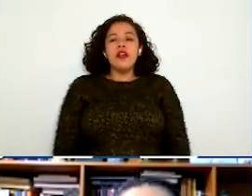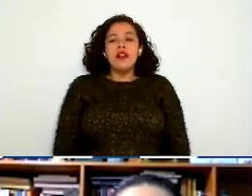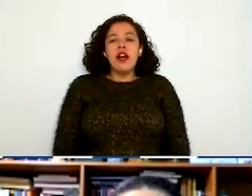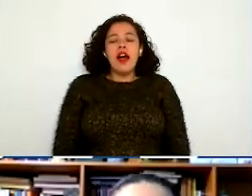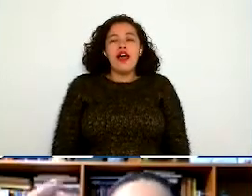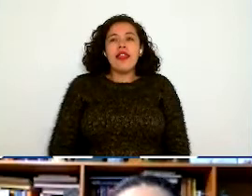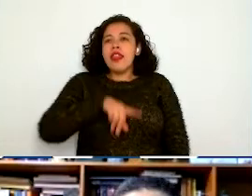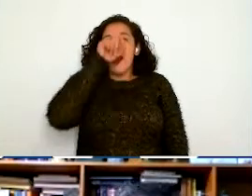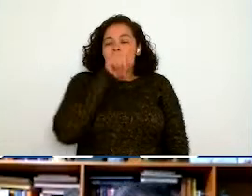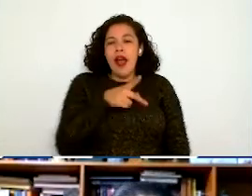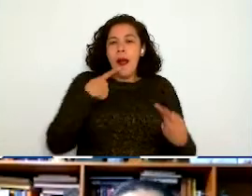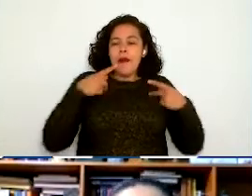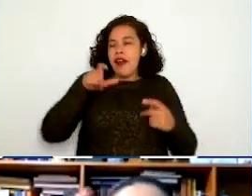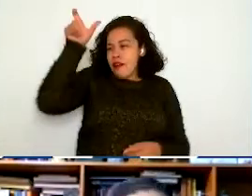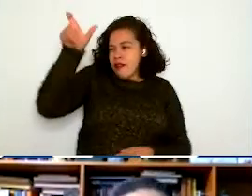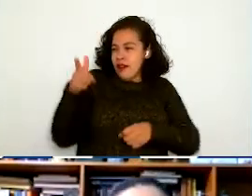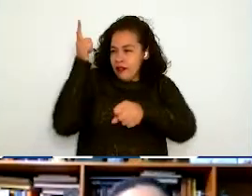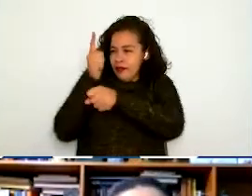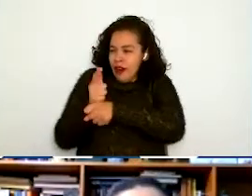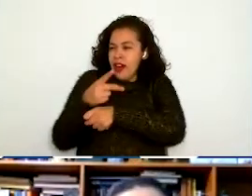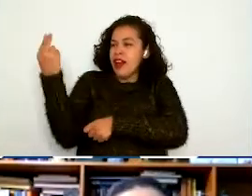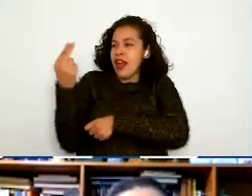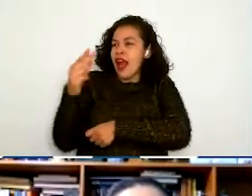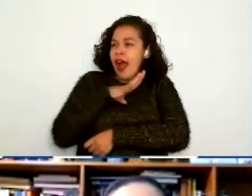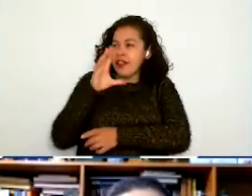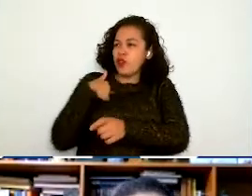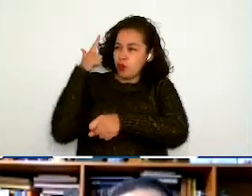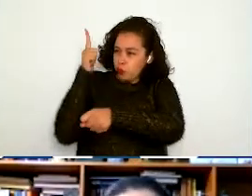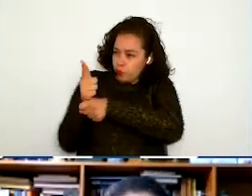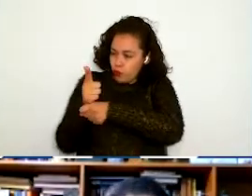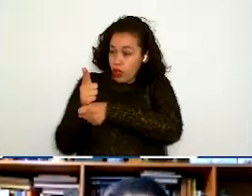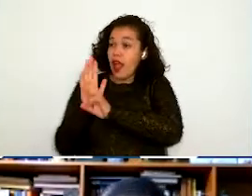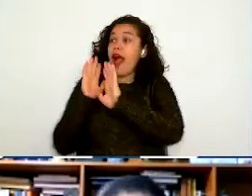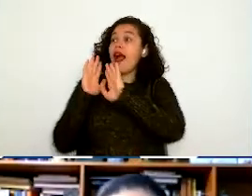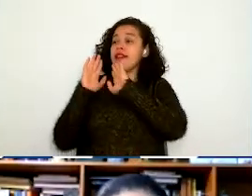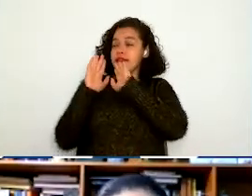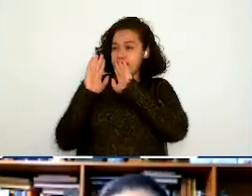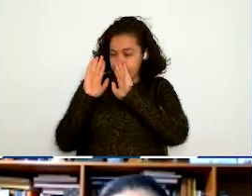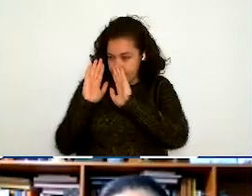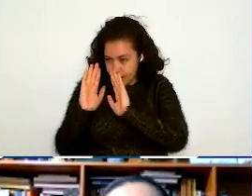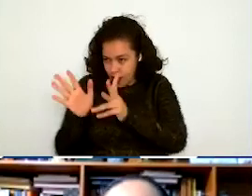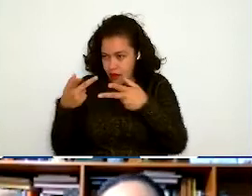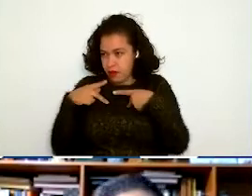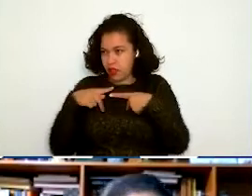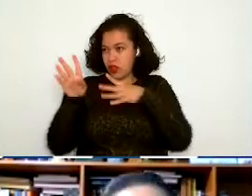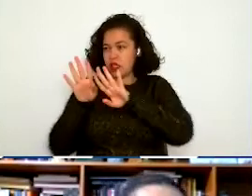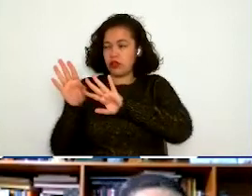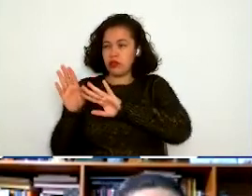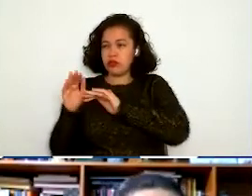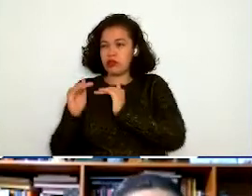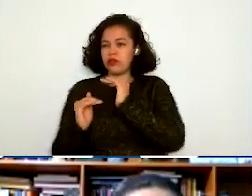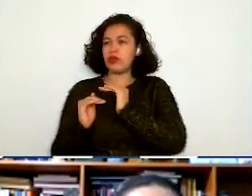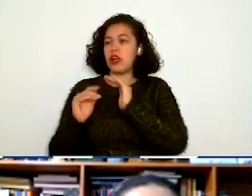sino identificar a la persona que tiene una necesidad y a partir del potencializar a la persona, satisfacer